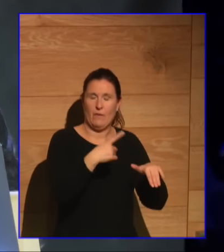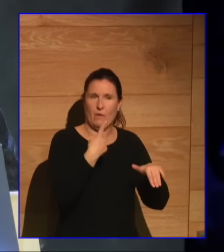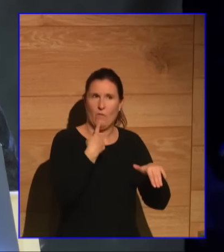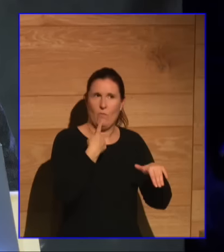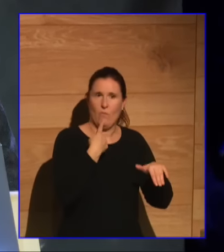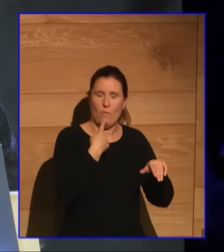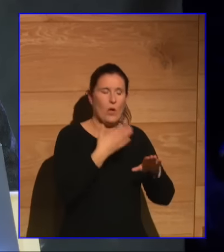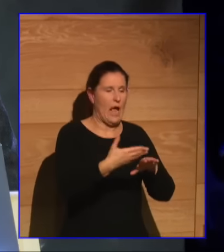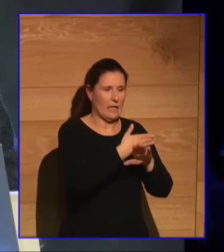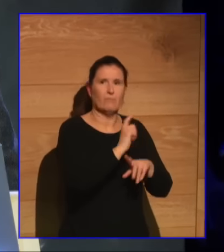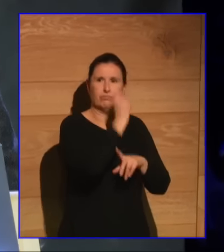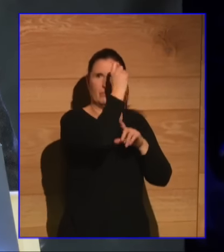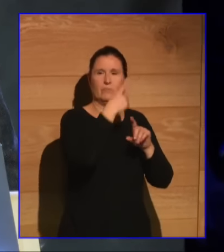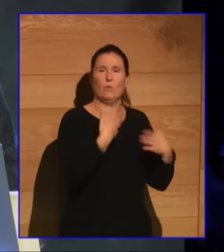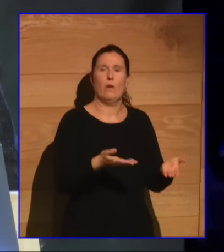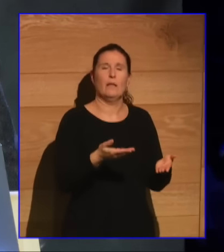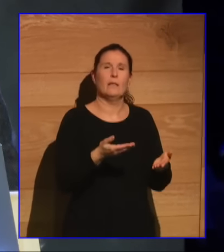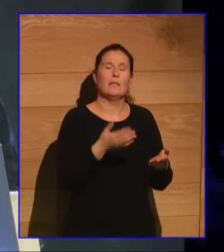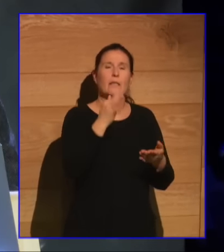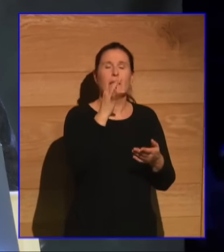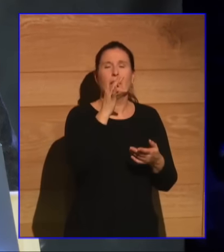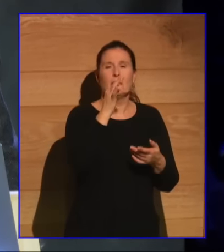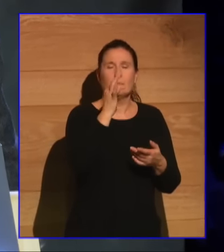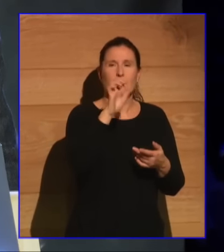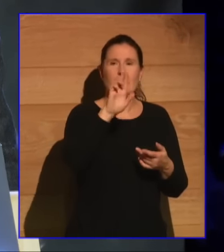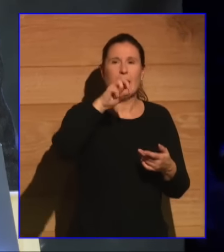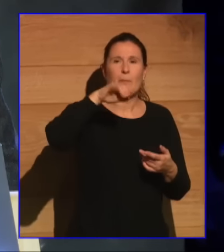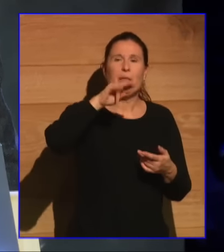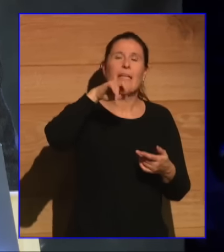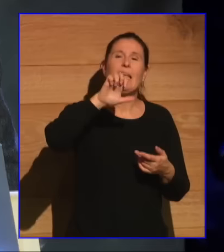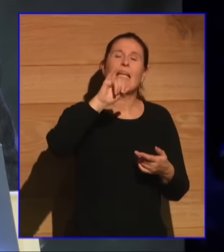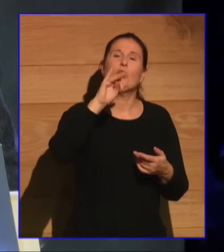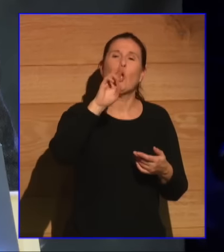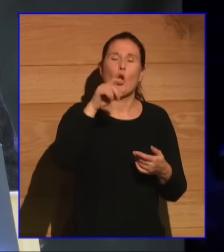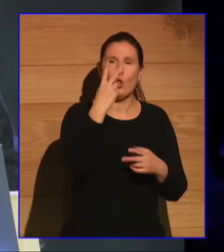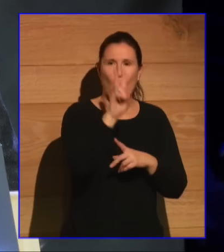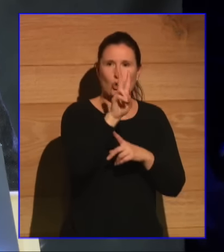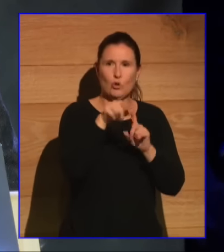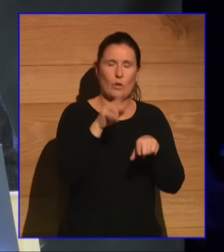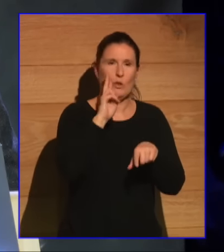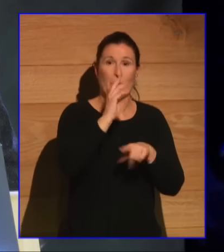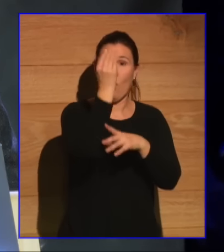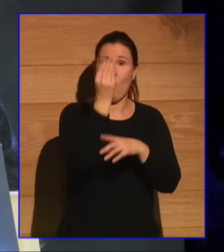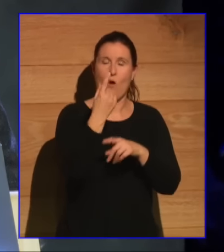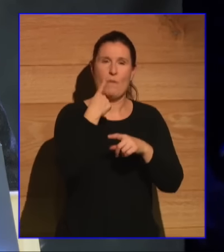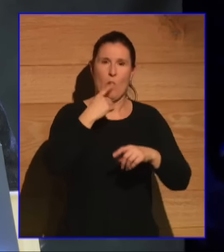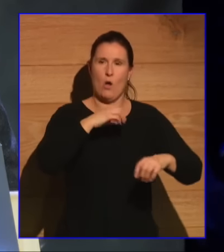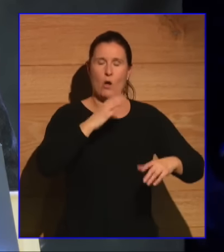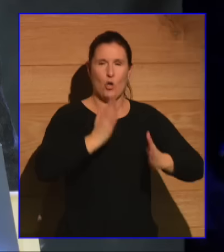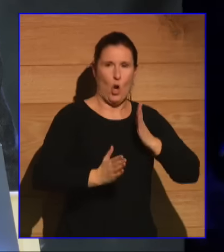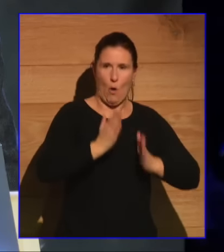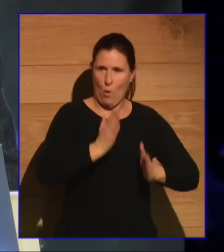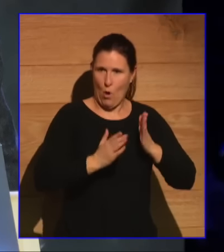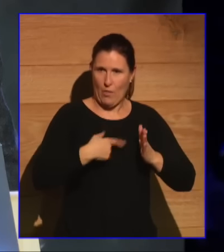un hito previo, que es el de Terminator 2, cuando vimos por primera vez esa criatura de metal líquido,